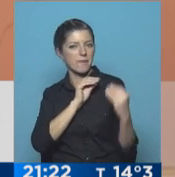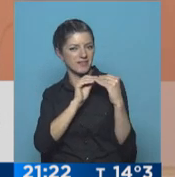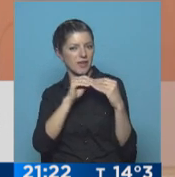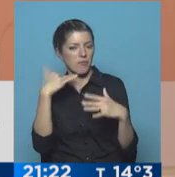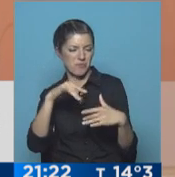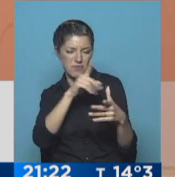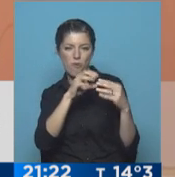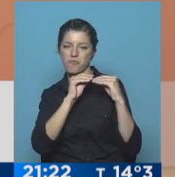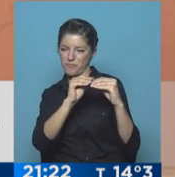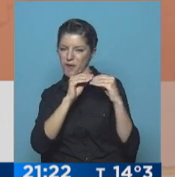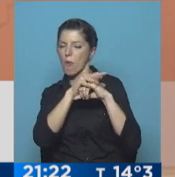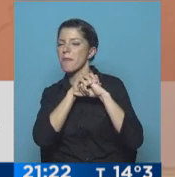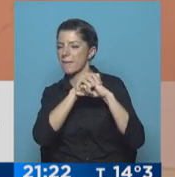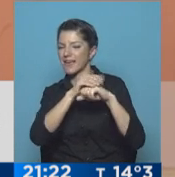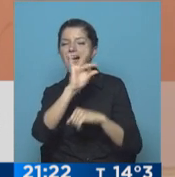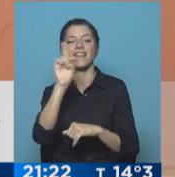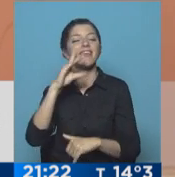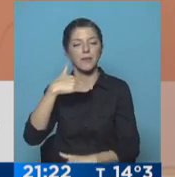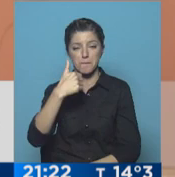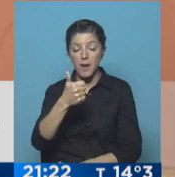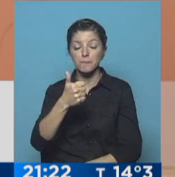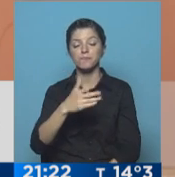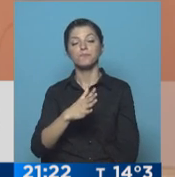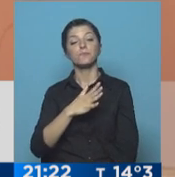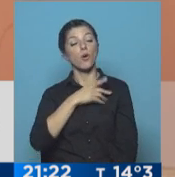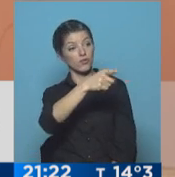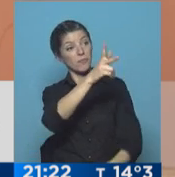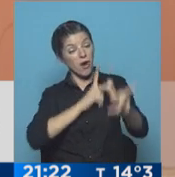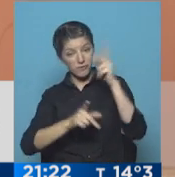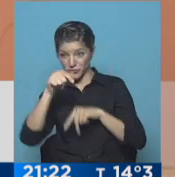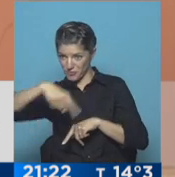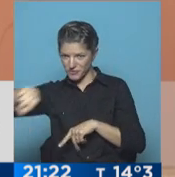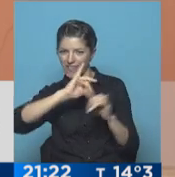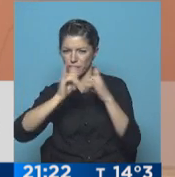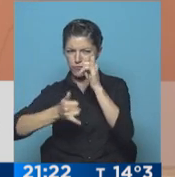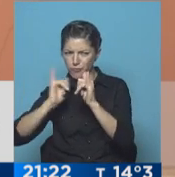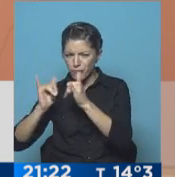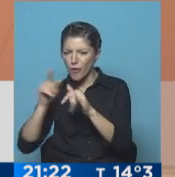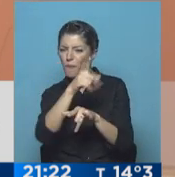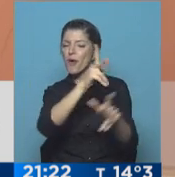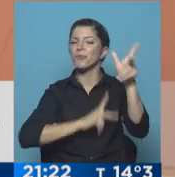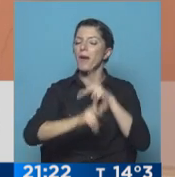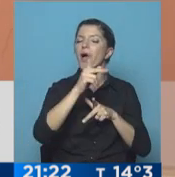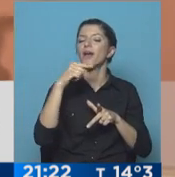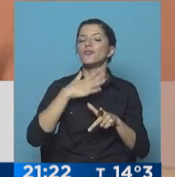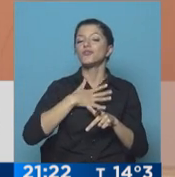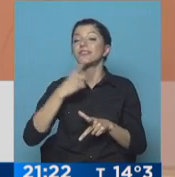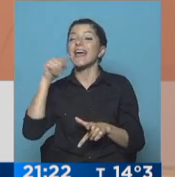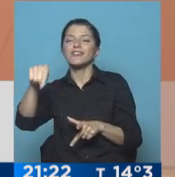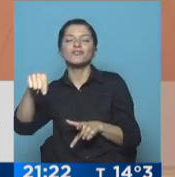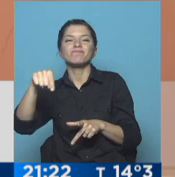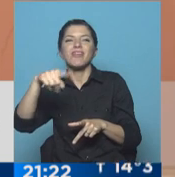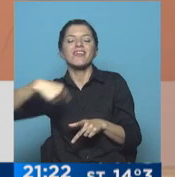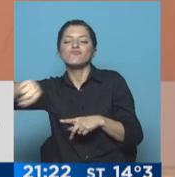querida compañera Dilma, y yo le decía cuando ella me hablaba de ustedes, de la juventud, digo, son